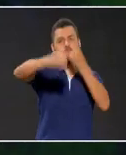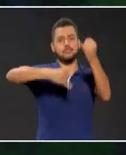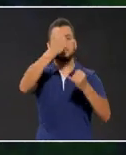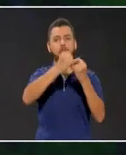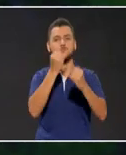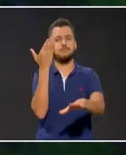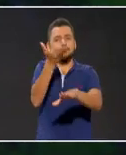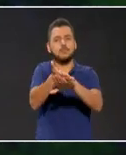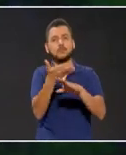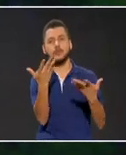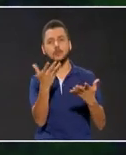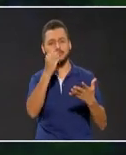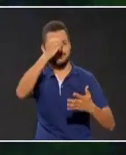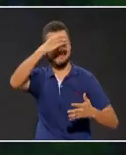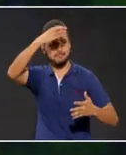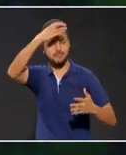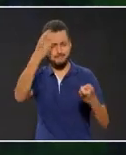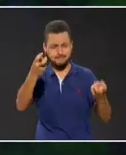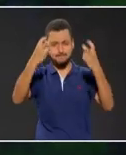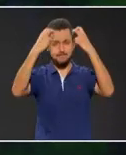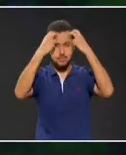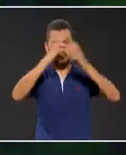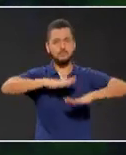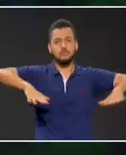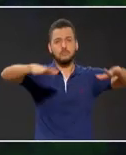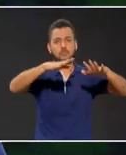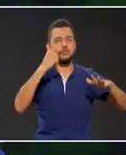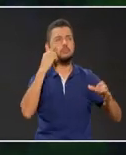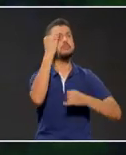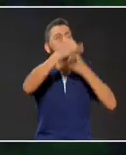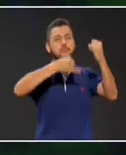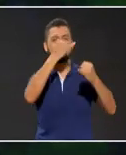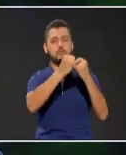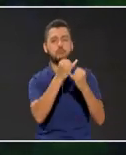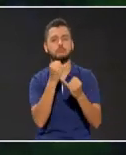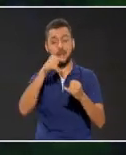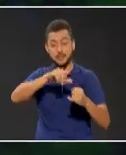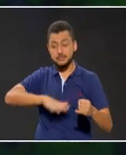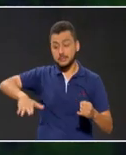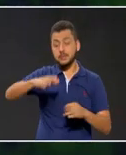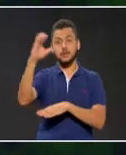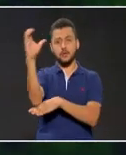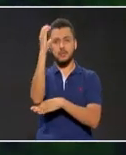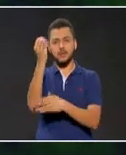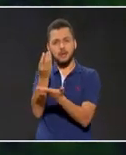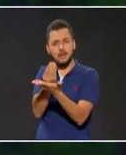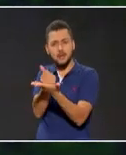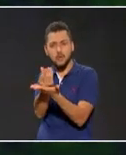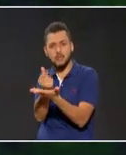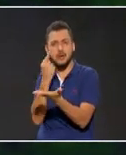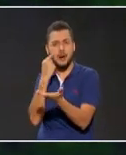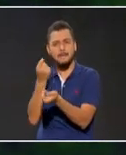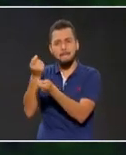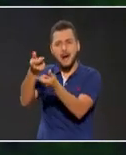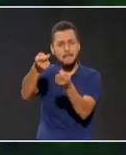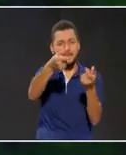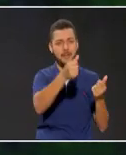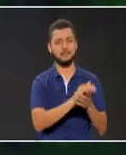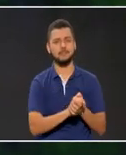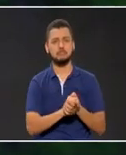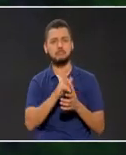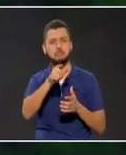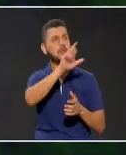es traer conocimiento, recursos internacionales y obviamente mover la economía local. Queremos seguir incentivando el inversionista extranjero, pero también